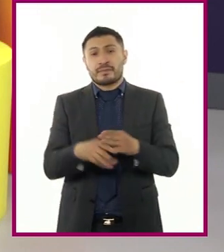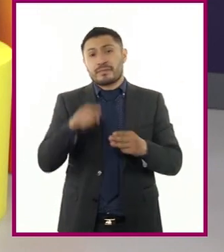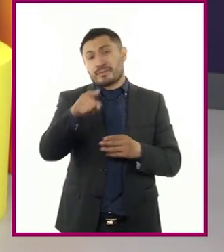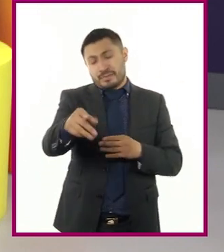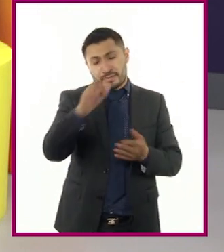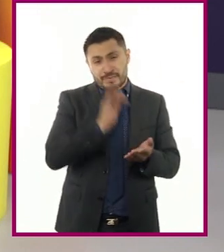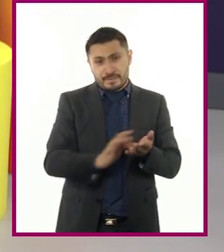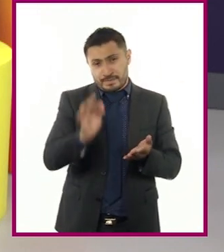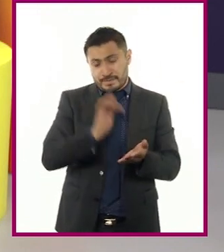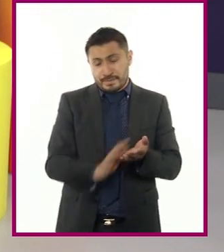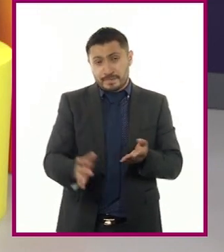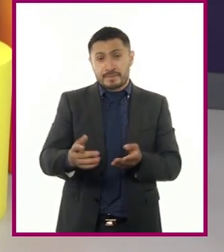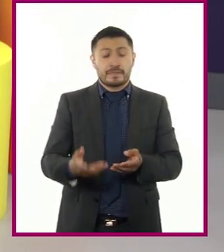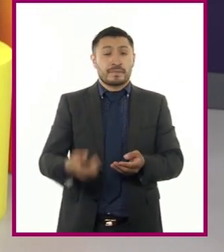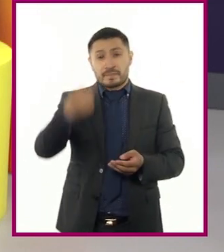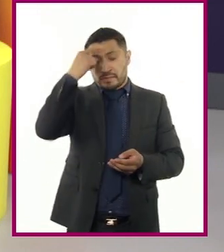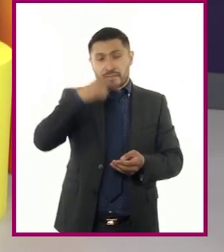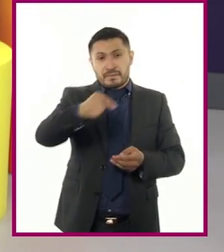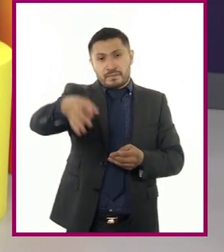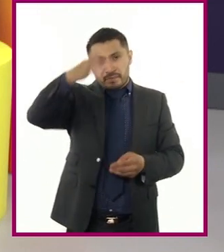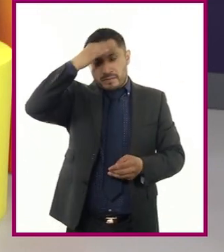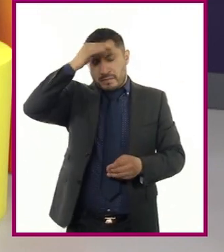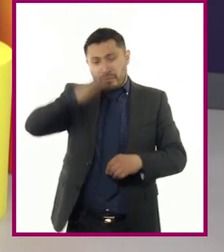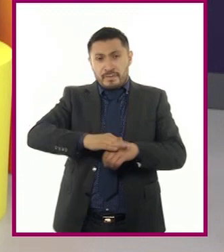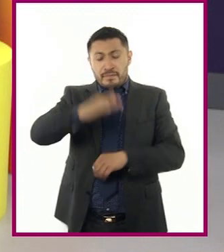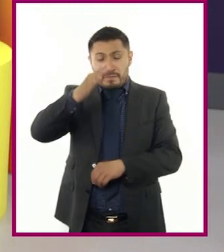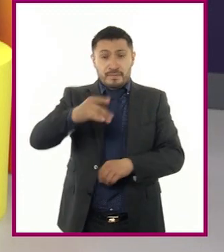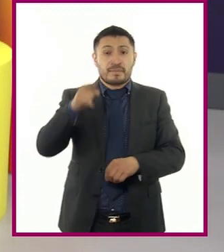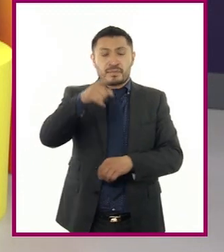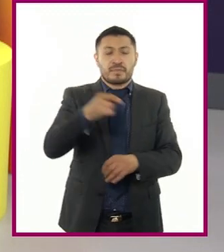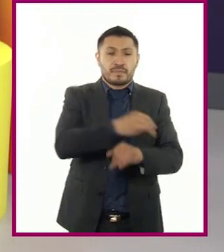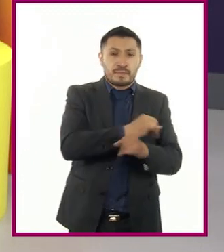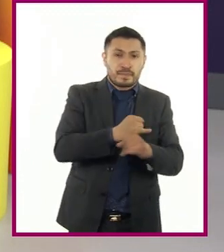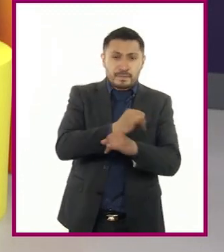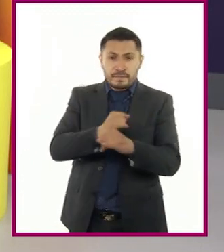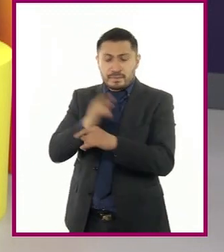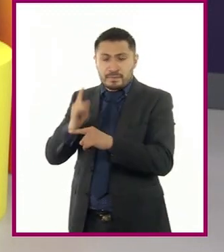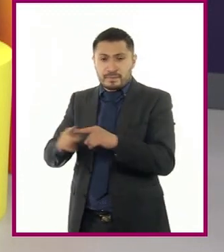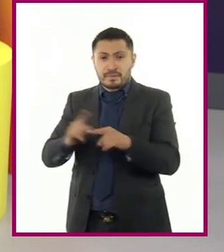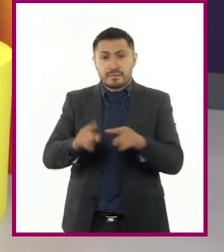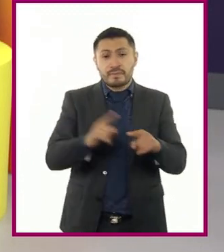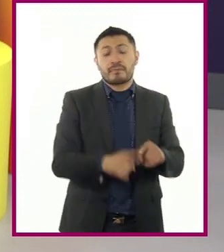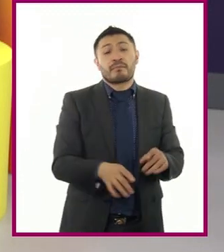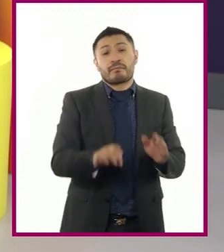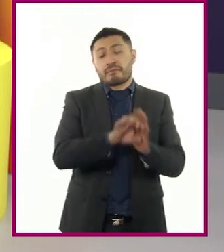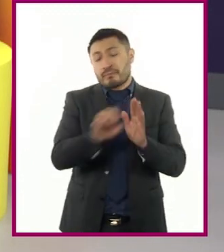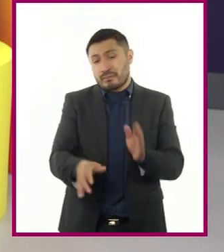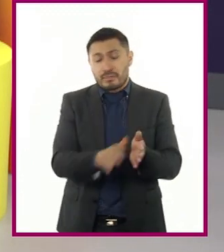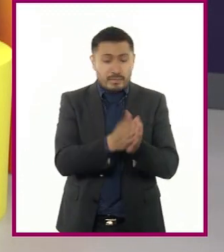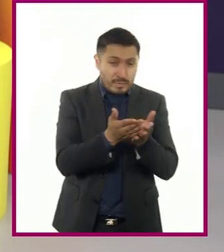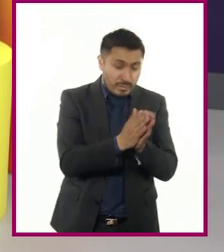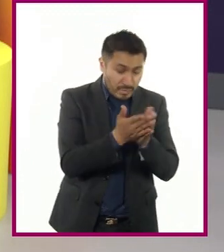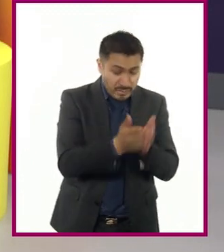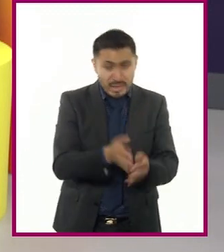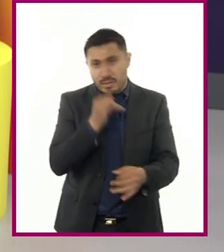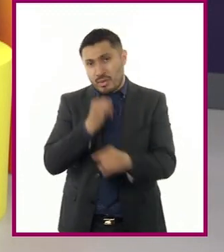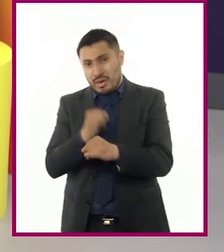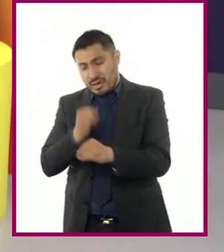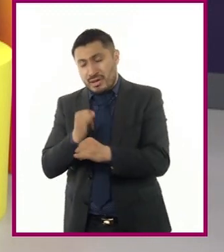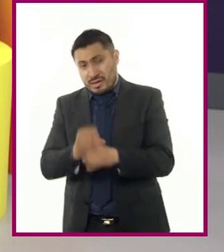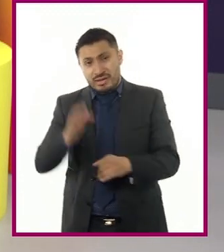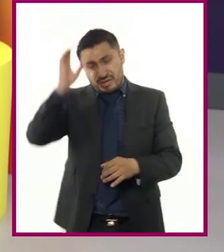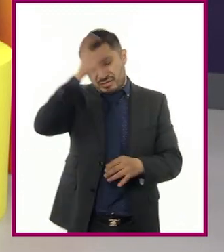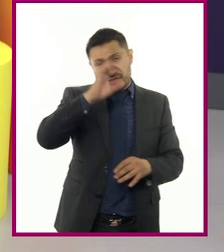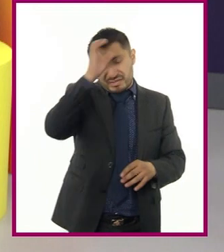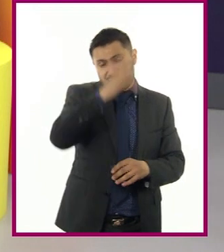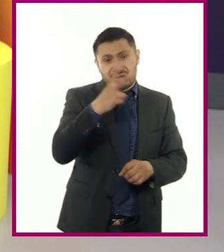y, para complementar lo estudiado, pueden consultar otras fuentes, como su libro de texto de matemáticas y de ciencias de